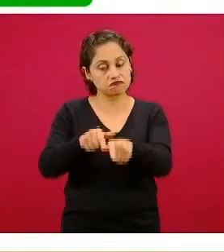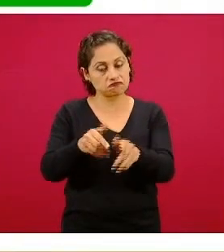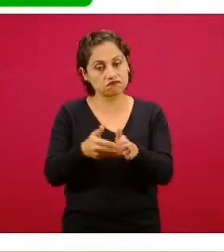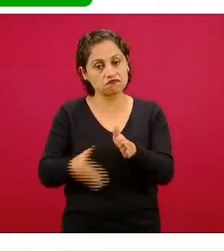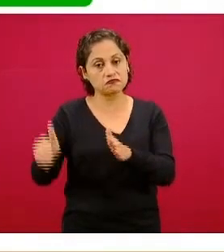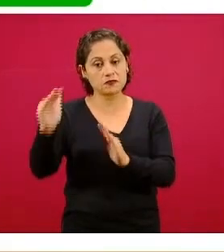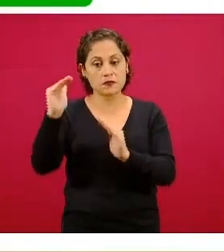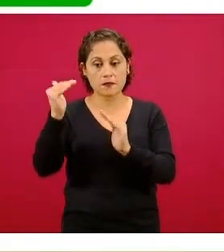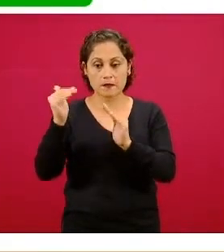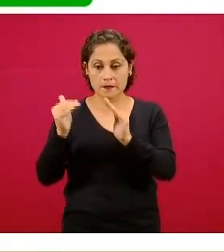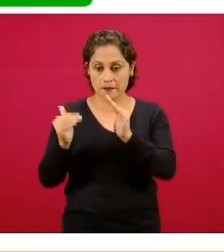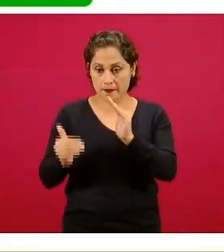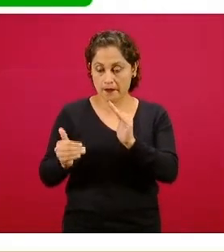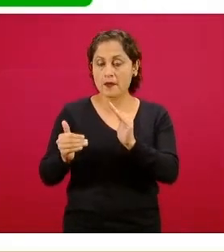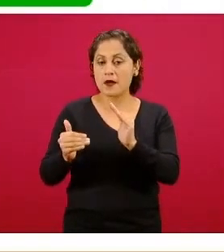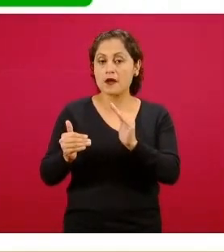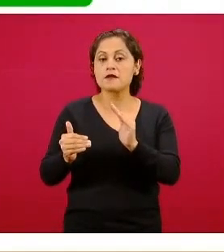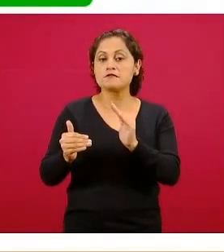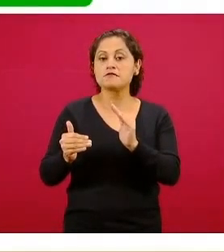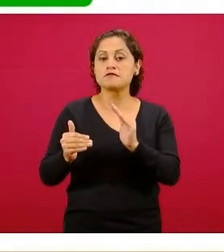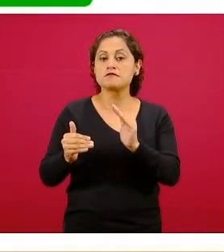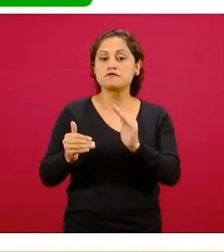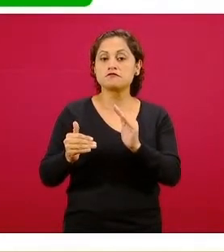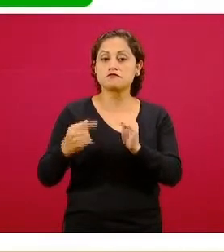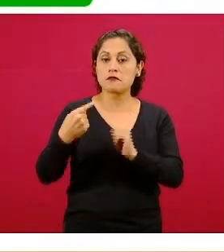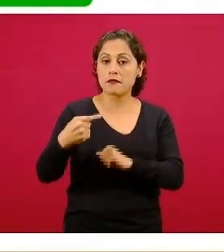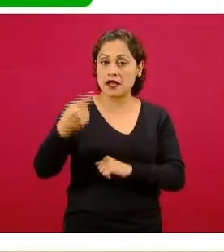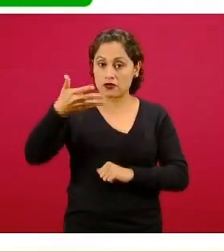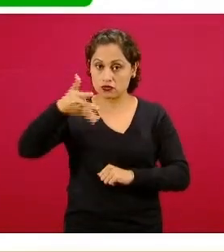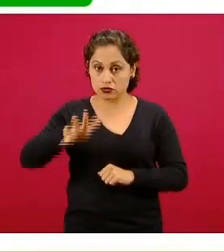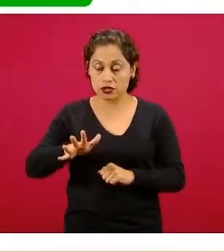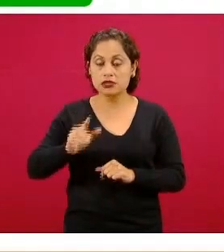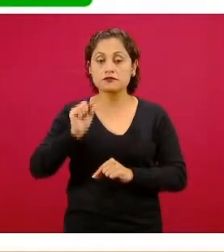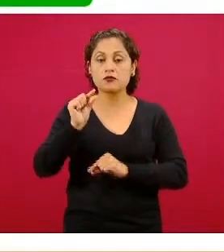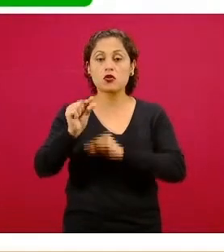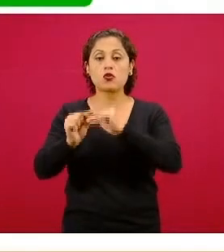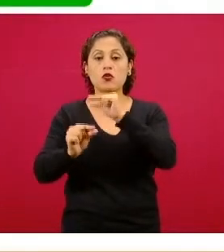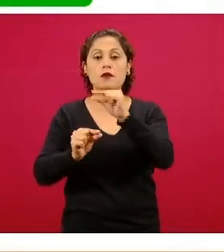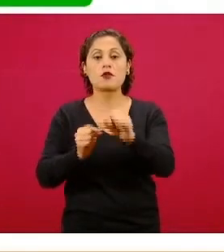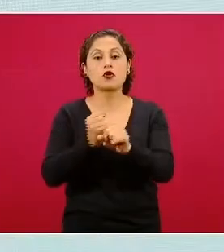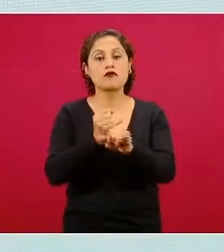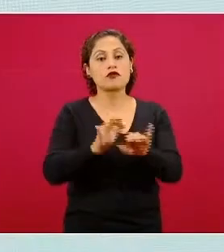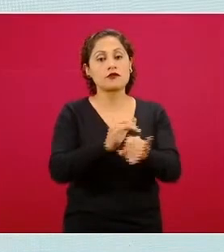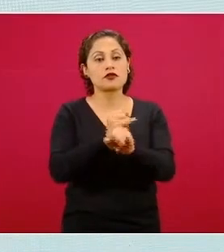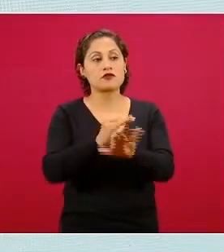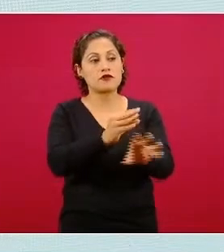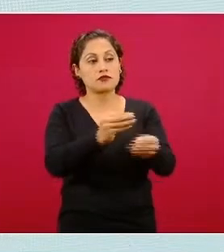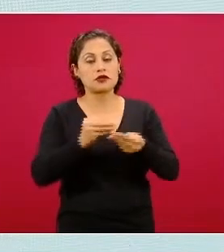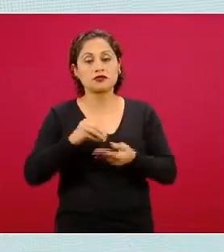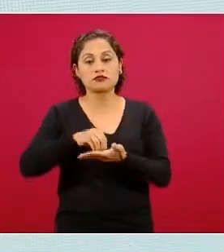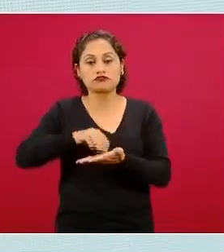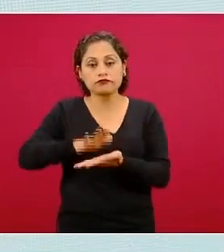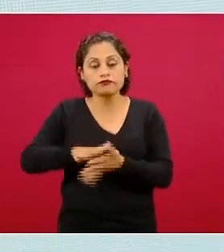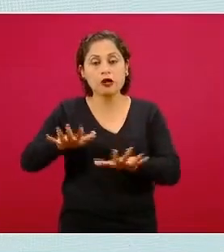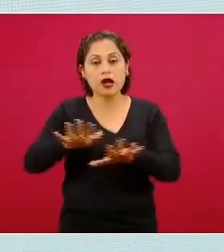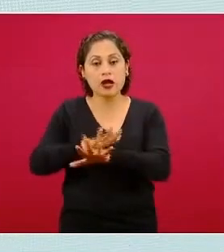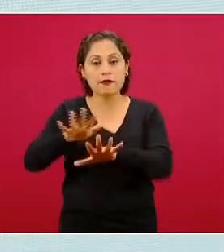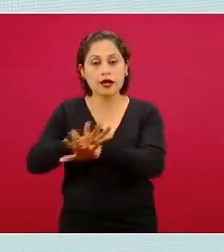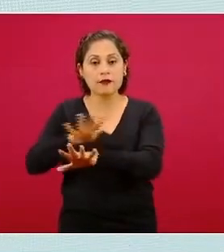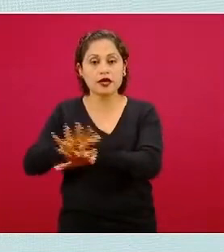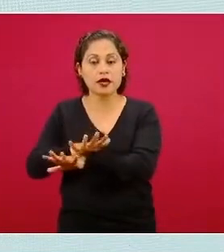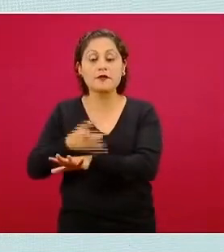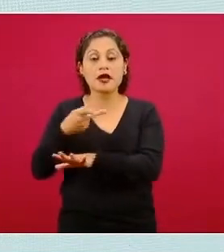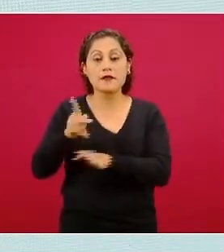menos 10, como suele ocurrir, se va borrando esta diferencia en la medida en que llegan datos que actualizan la información, pero el cierre de la